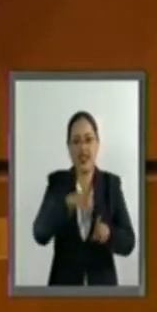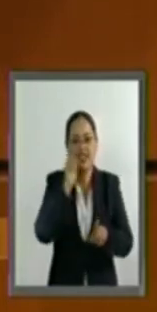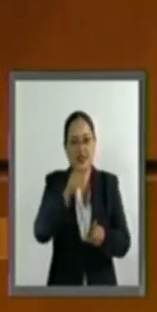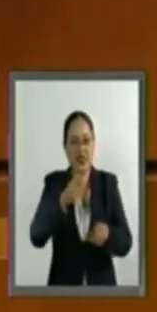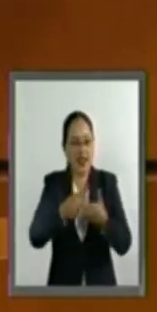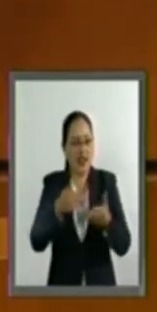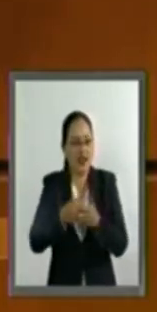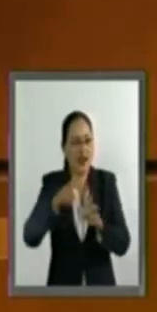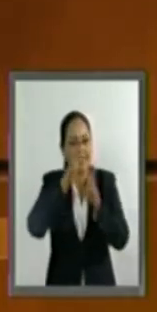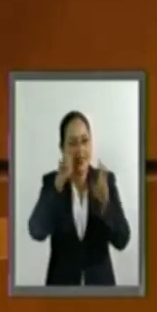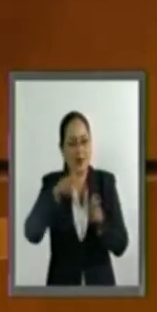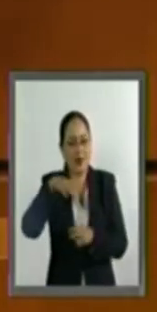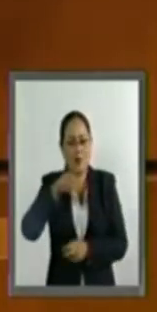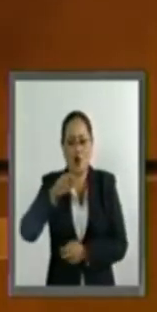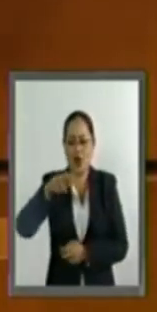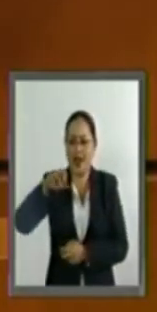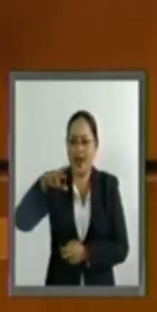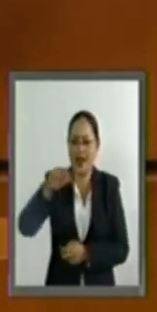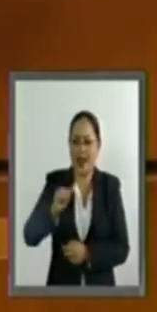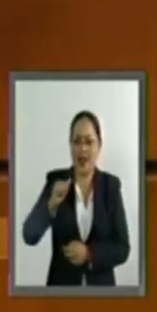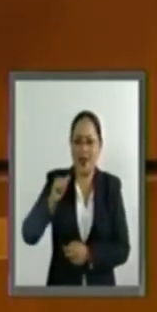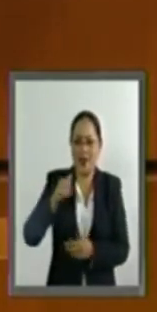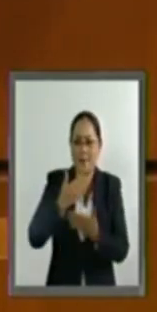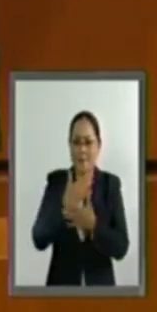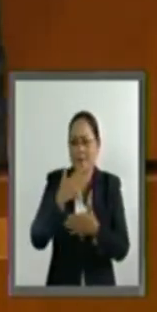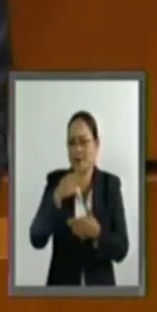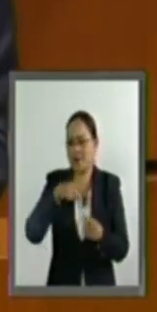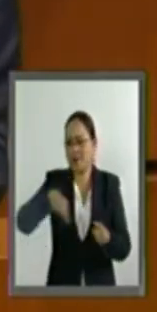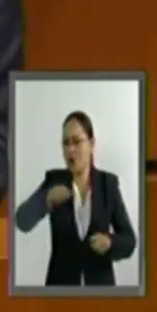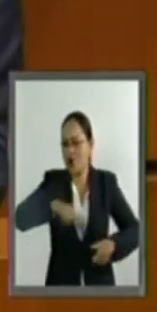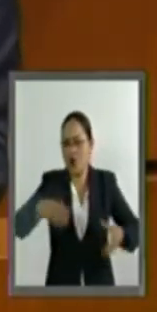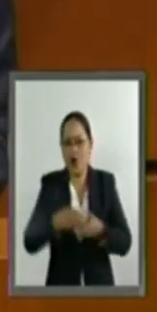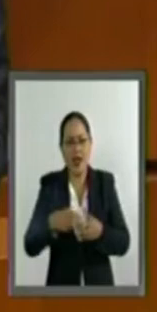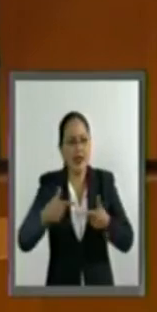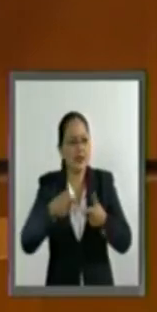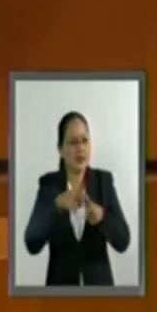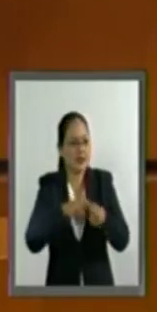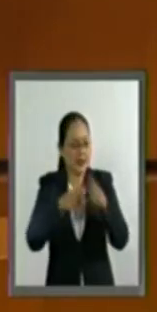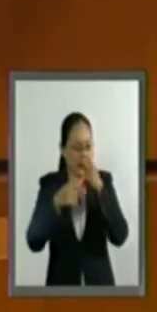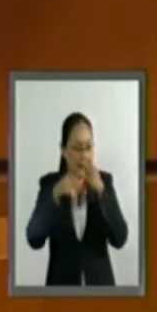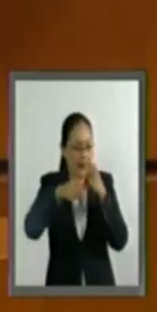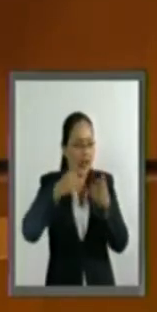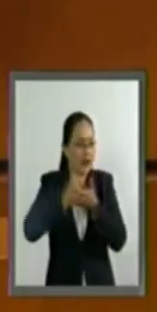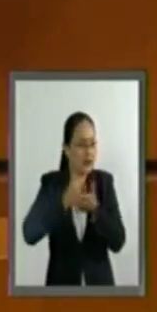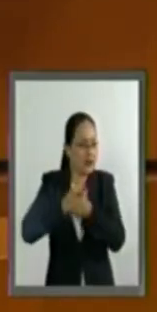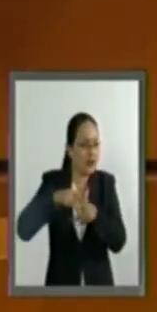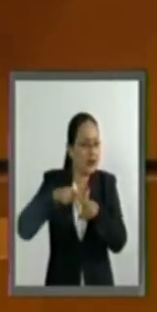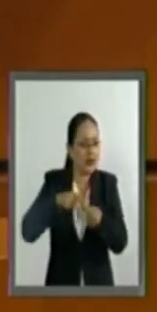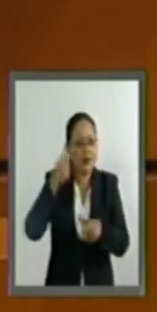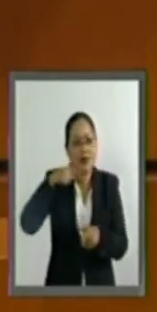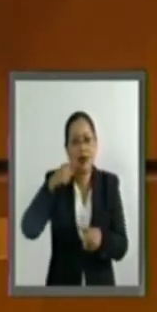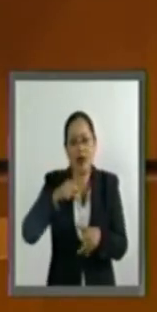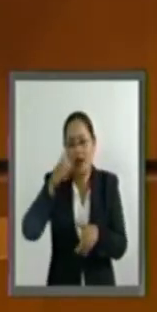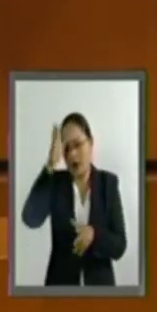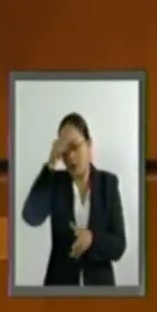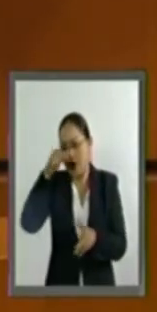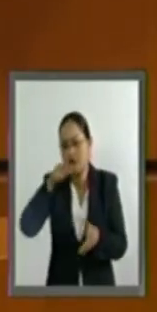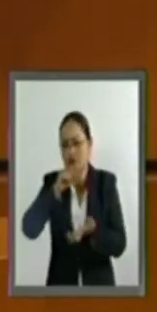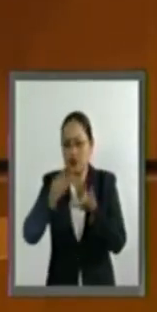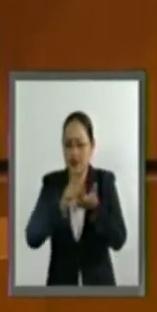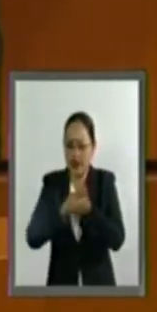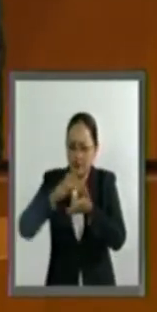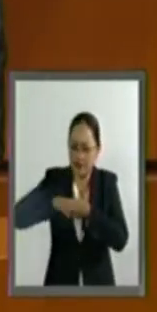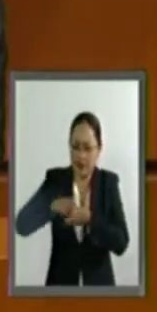Monarca y que hemos insistido en puntos de acuerdo, hemos presentado iniciativas de ley y hemos